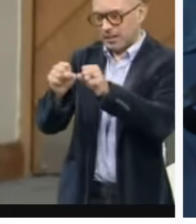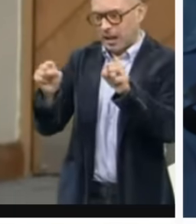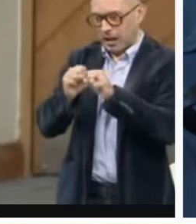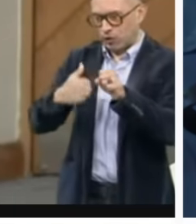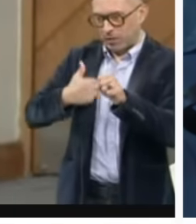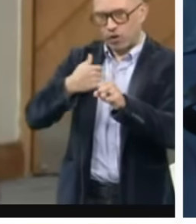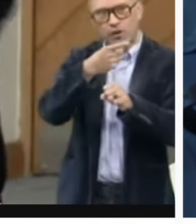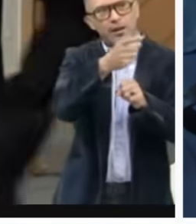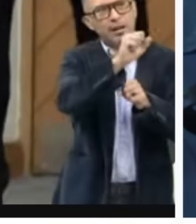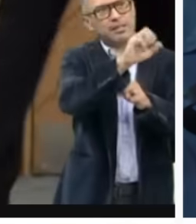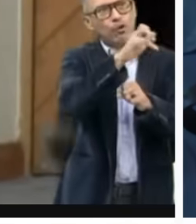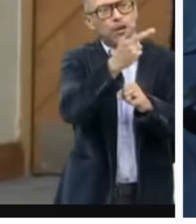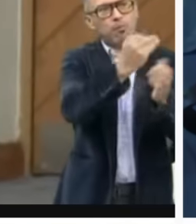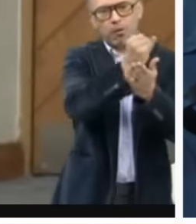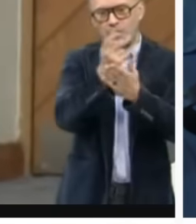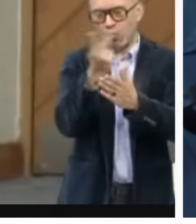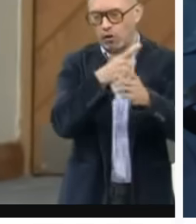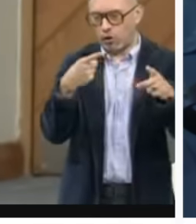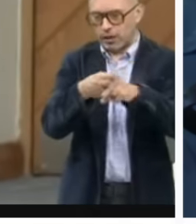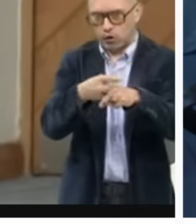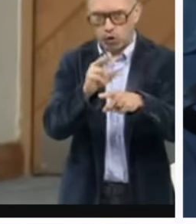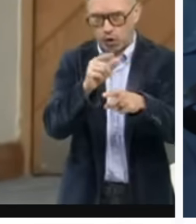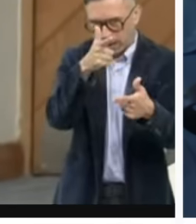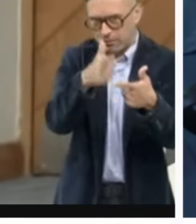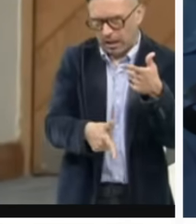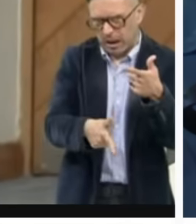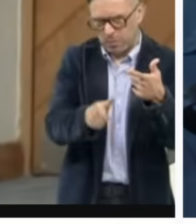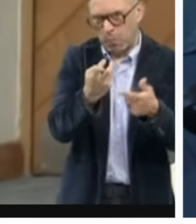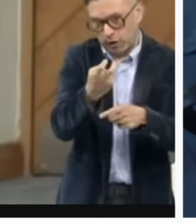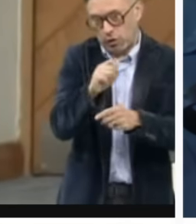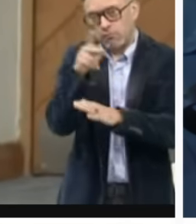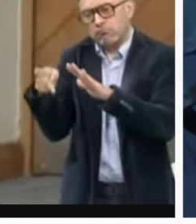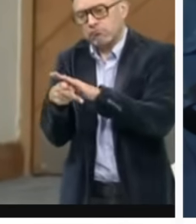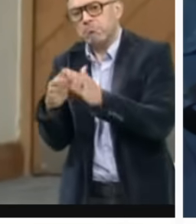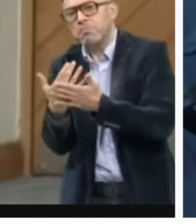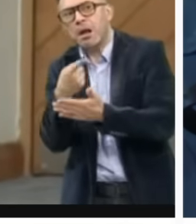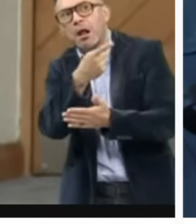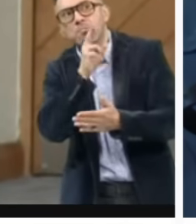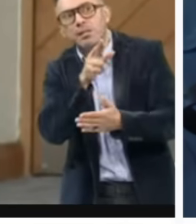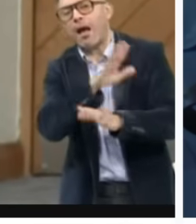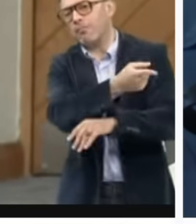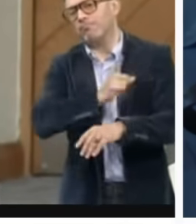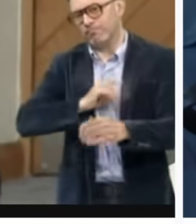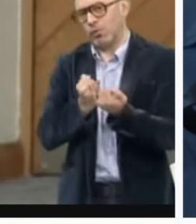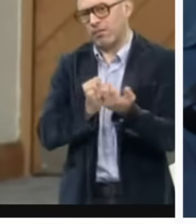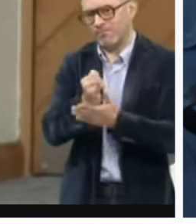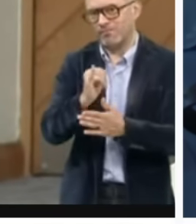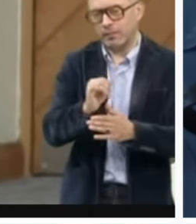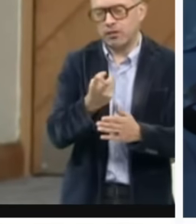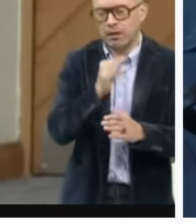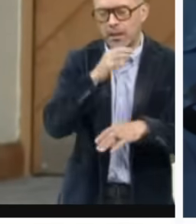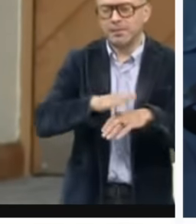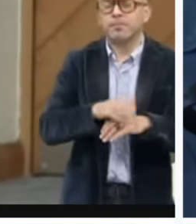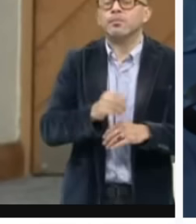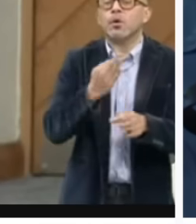más. Y por lo otro, pues sí, he escuchado a los que se han expresado aquí de ustedes, señores consejeros,